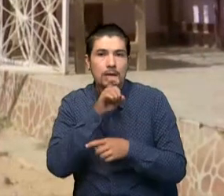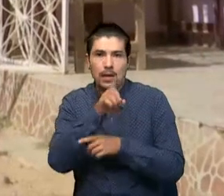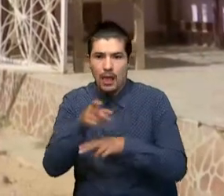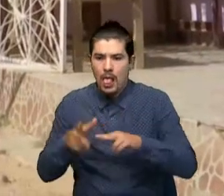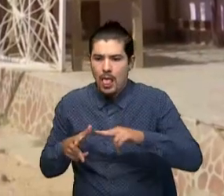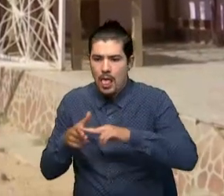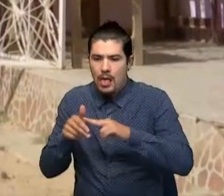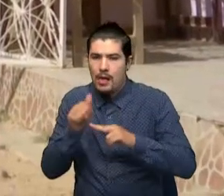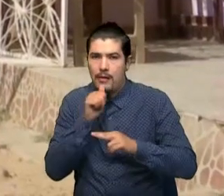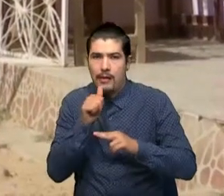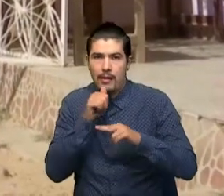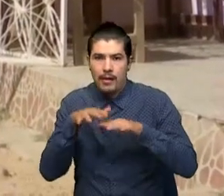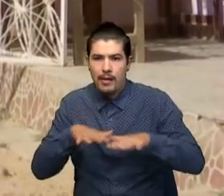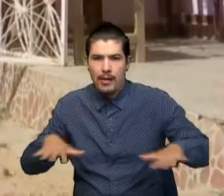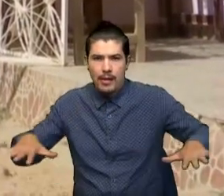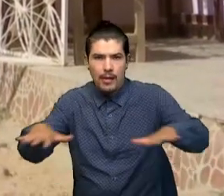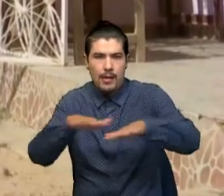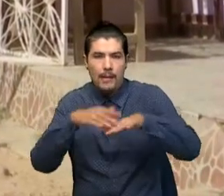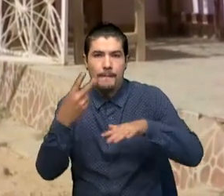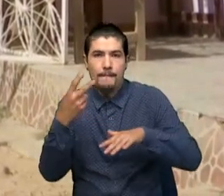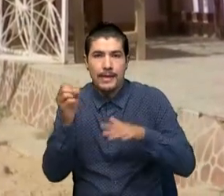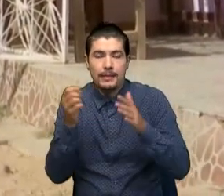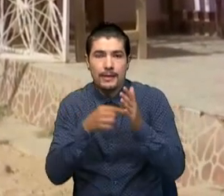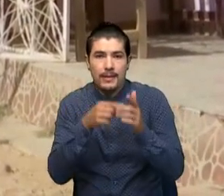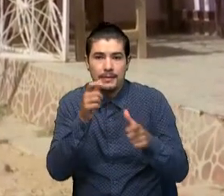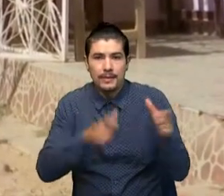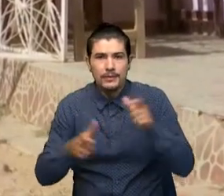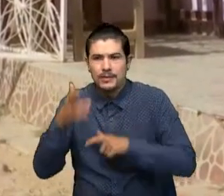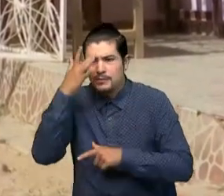que cobijará a 20.000 suscriptores, se